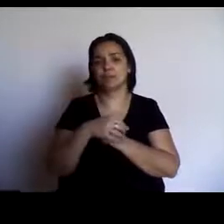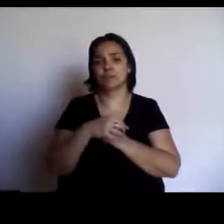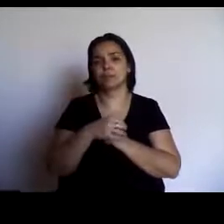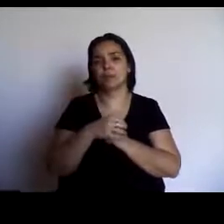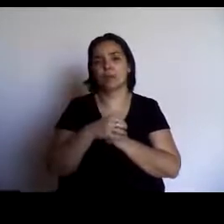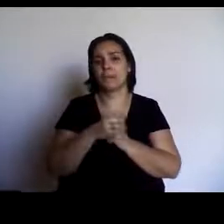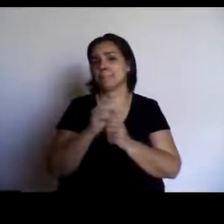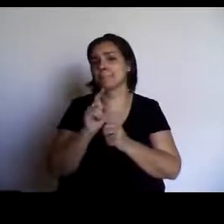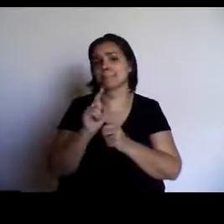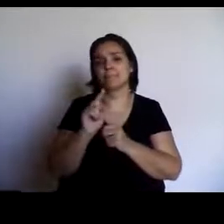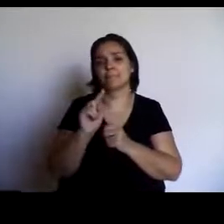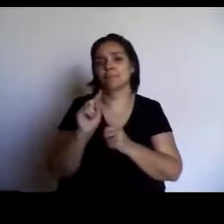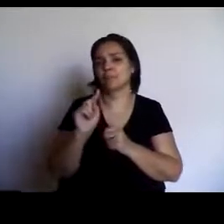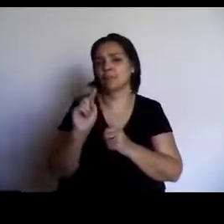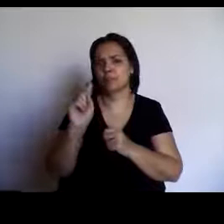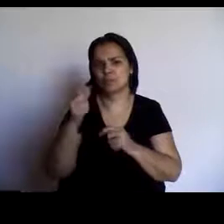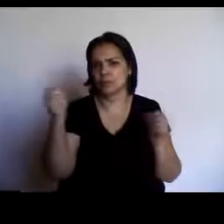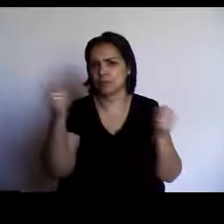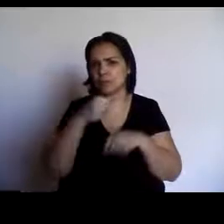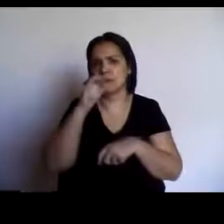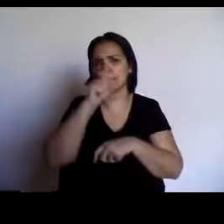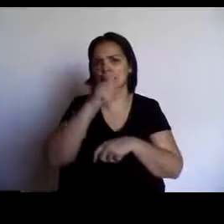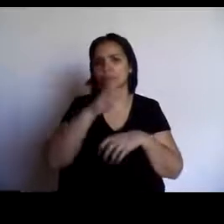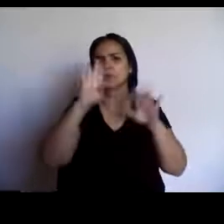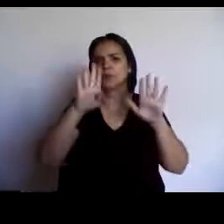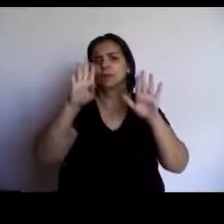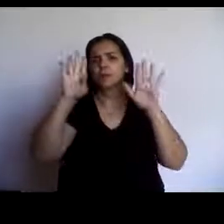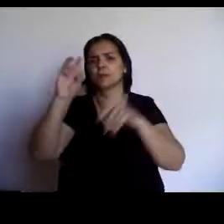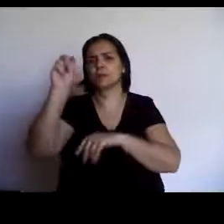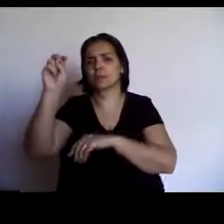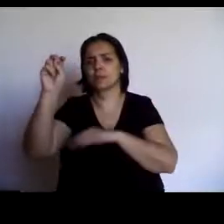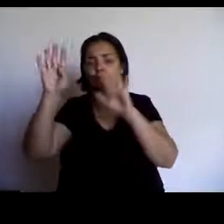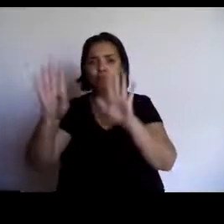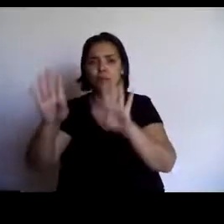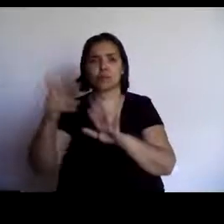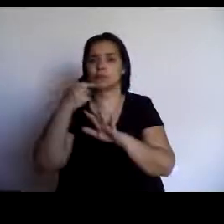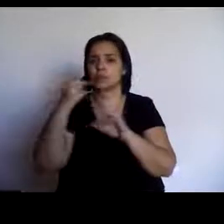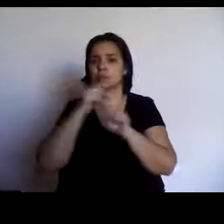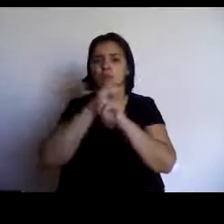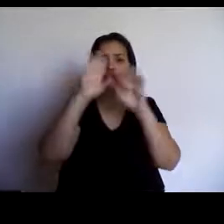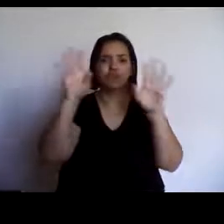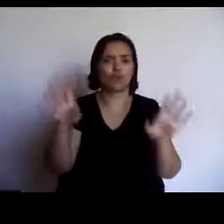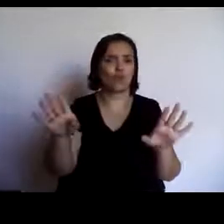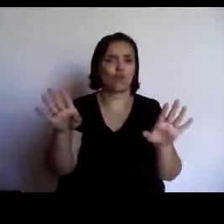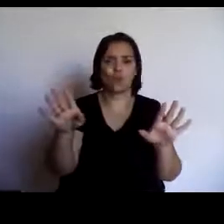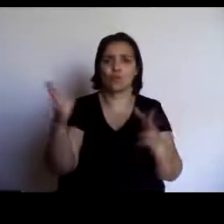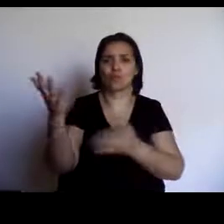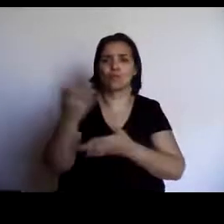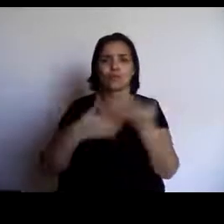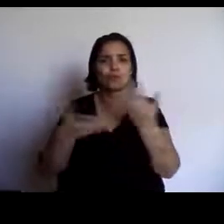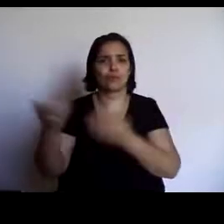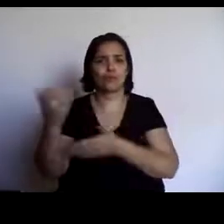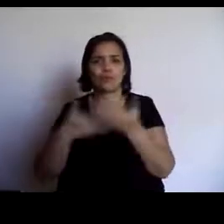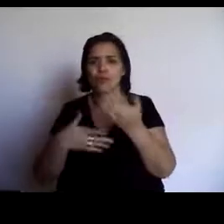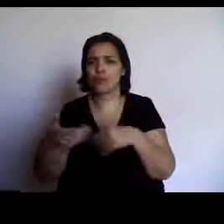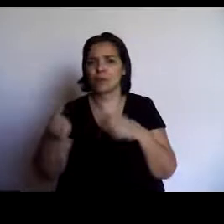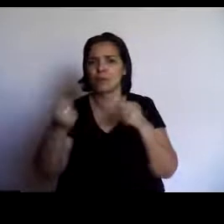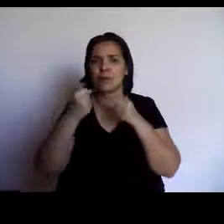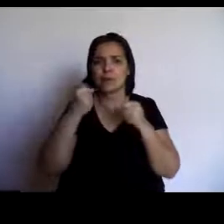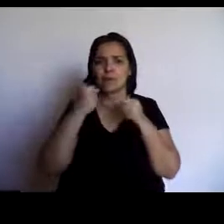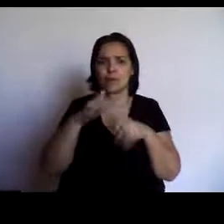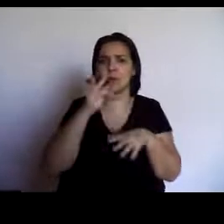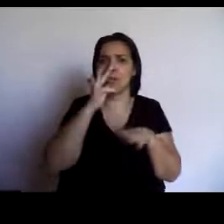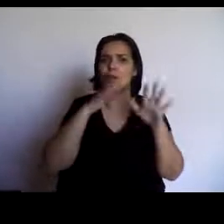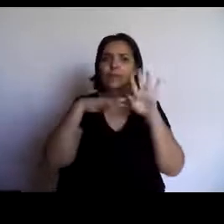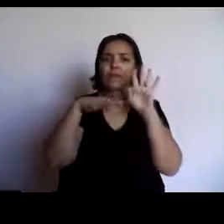el primer convenio se firmó en 1999, con lo cual queda claro que son lazos de colaboración que se han forjado y que se siguen manteniendo